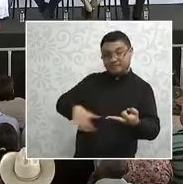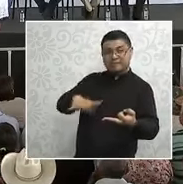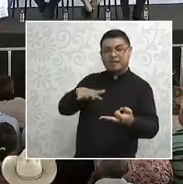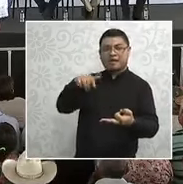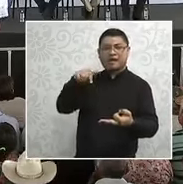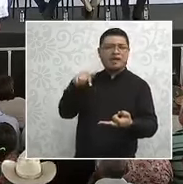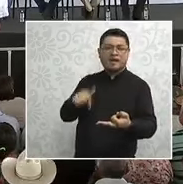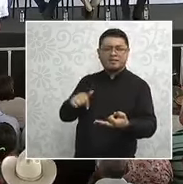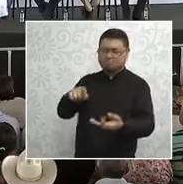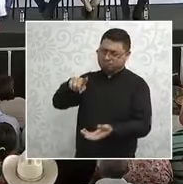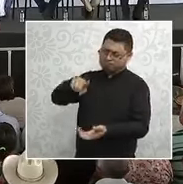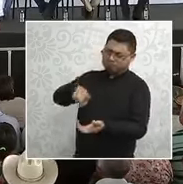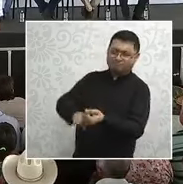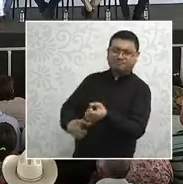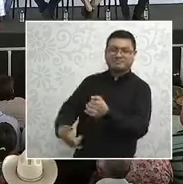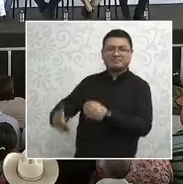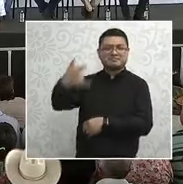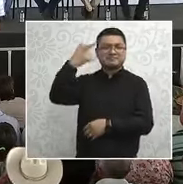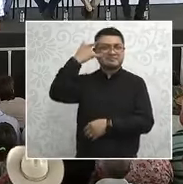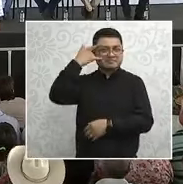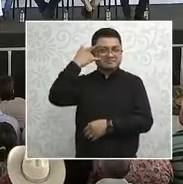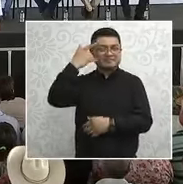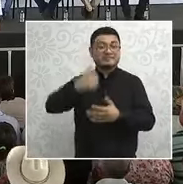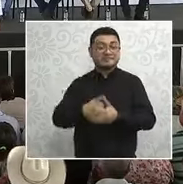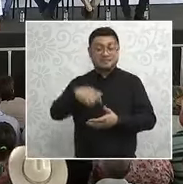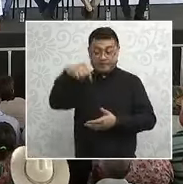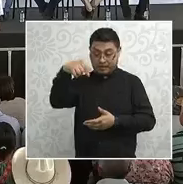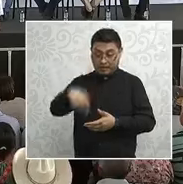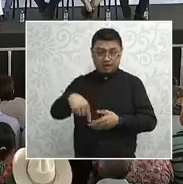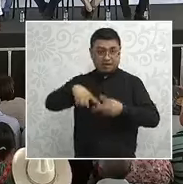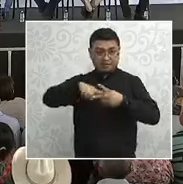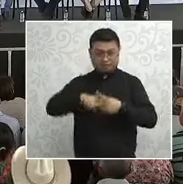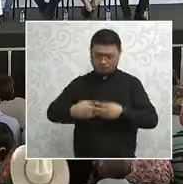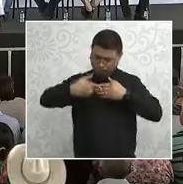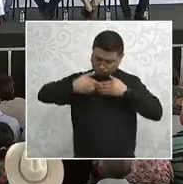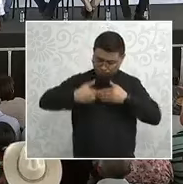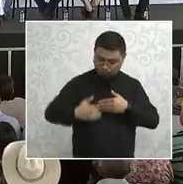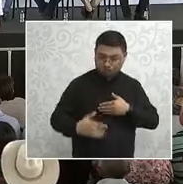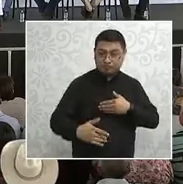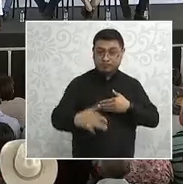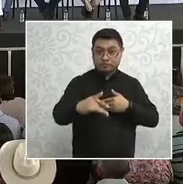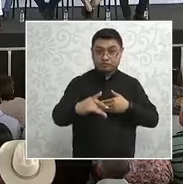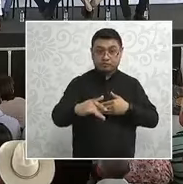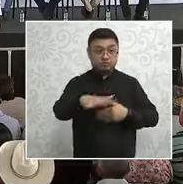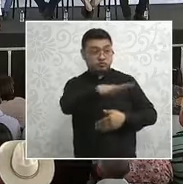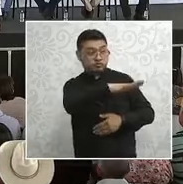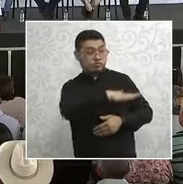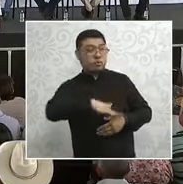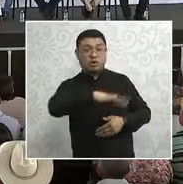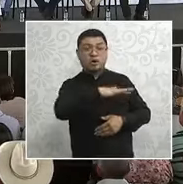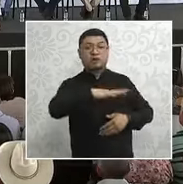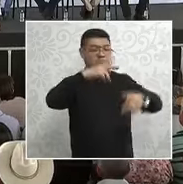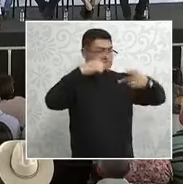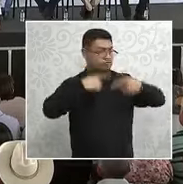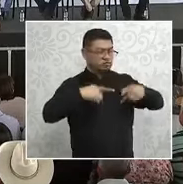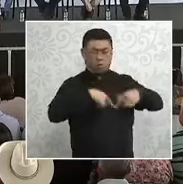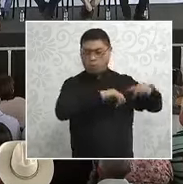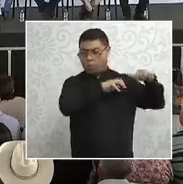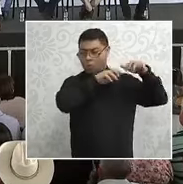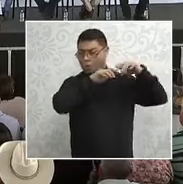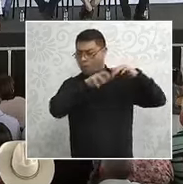Campeche aquí es el centro donde todos Llegan todos los caminos mi Clau